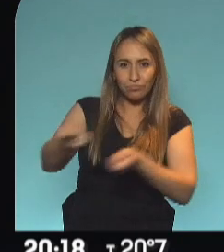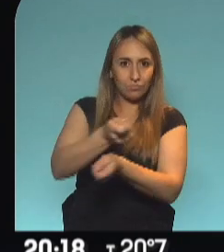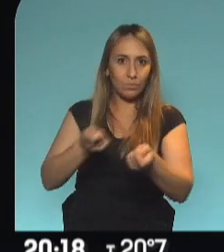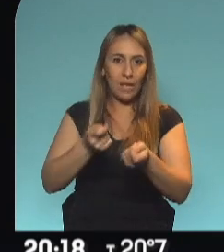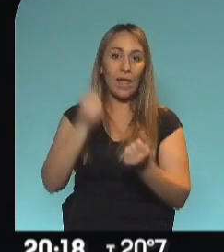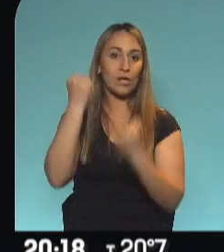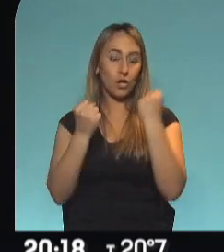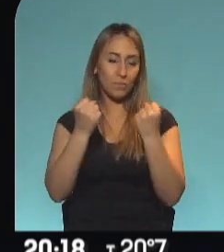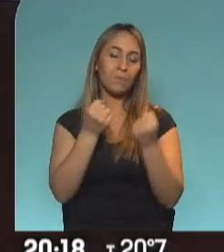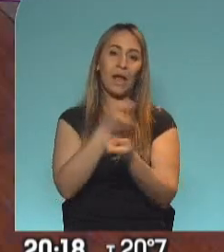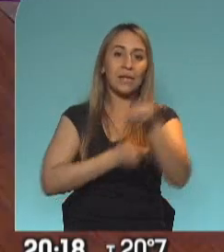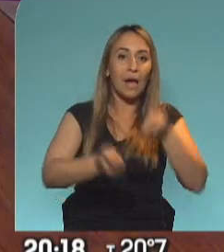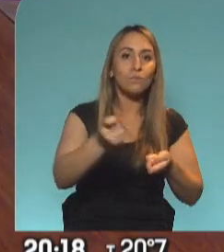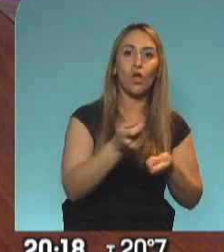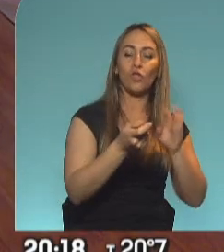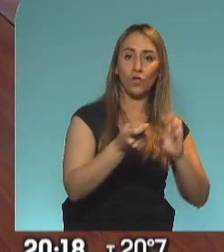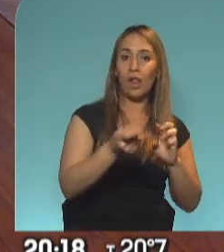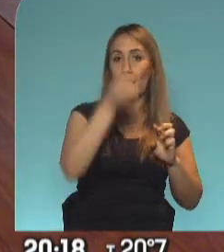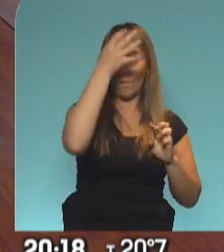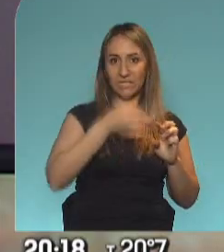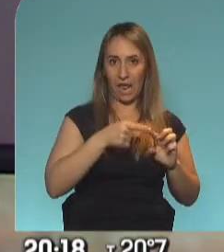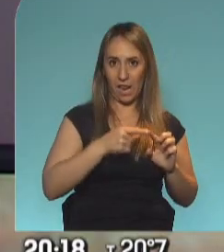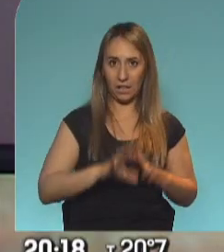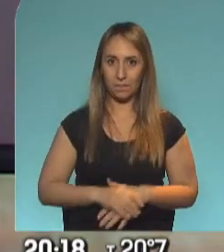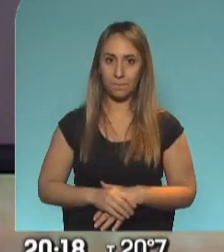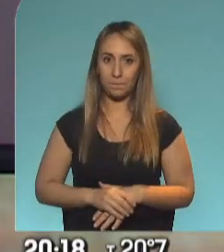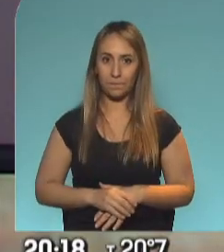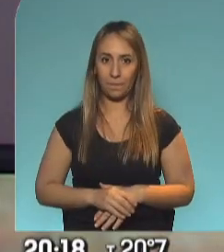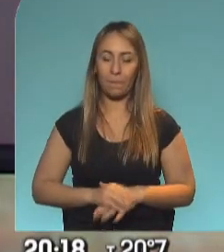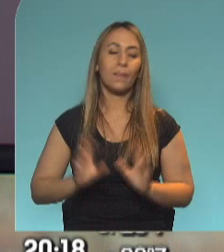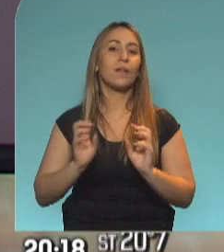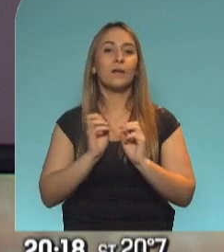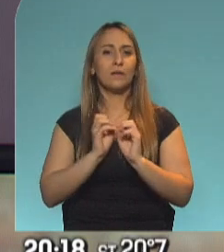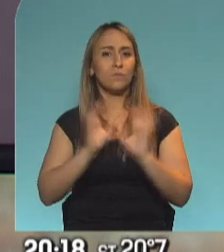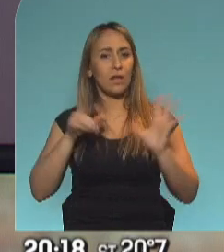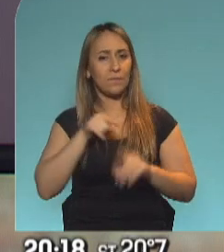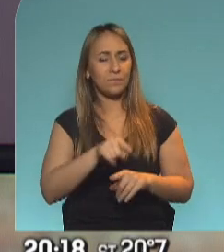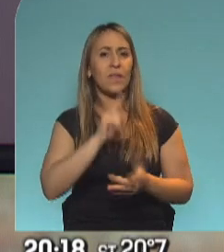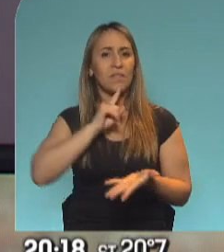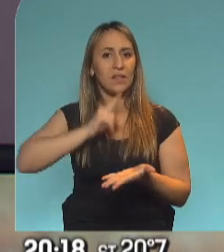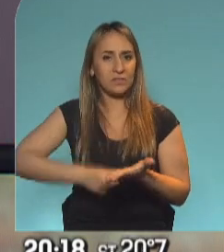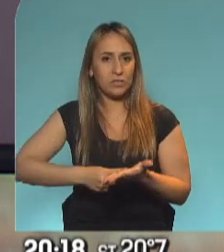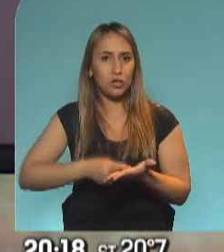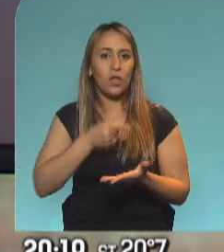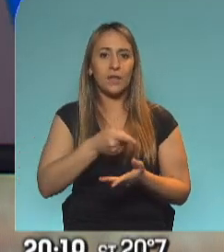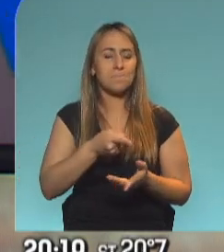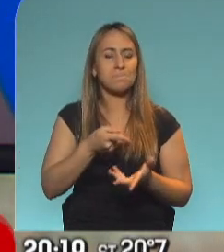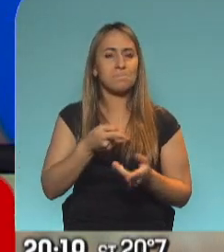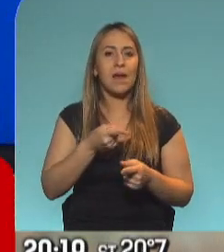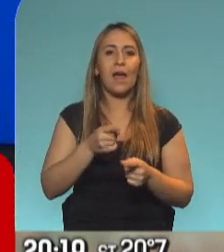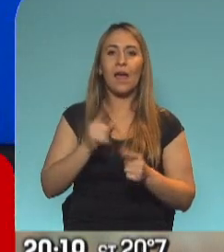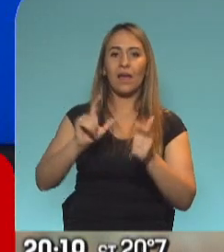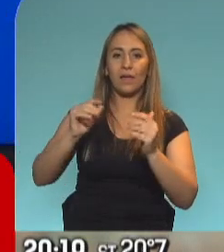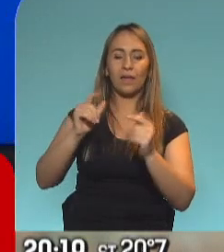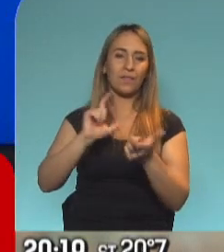cambio oficial. Está claro que las medidas no generaron el efecto deseado para reducir la brecha. Por el contrario, la